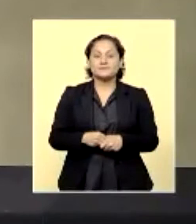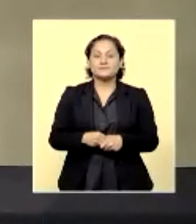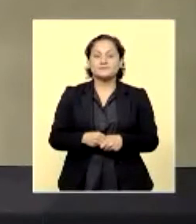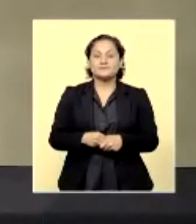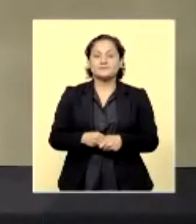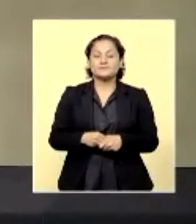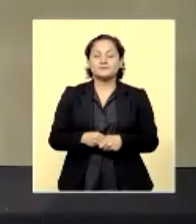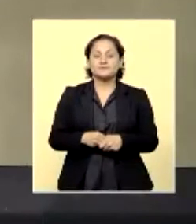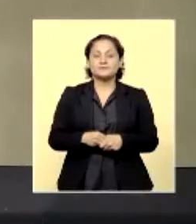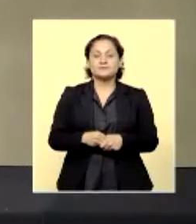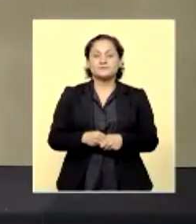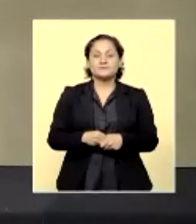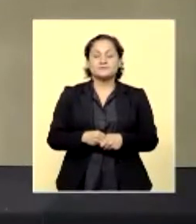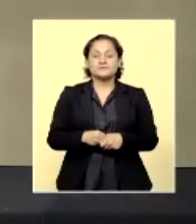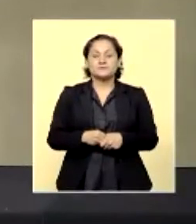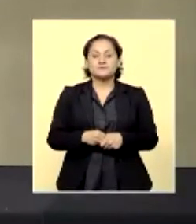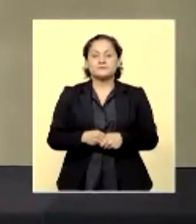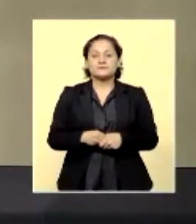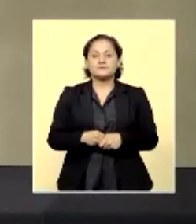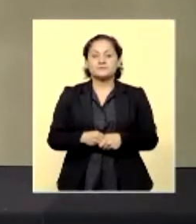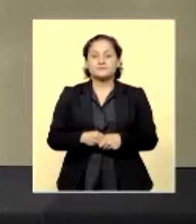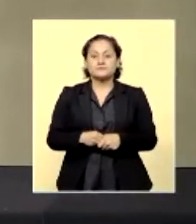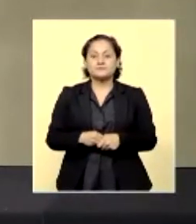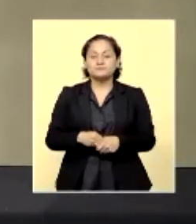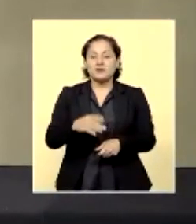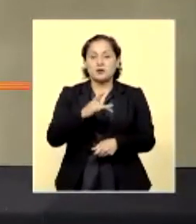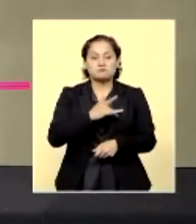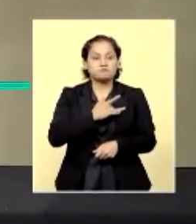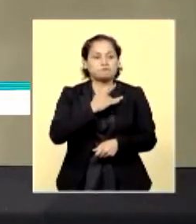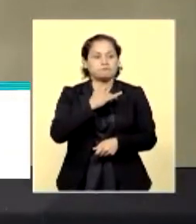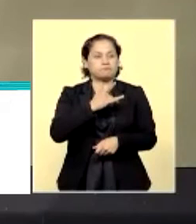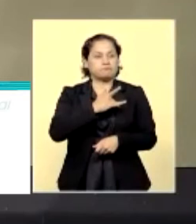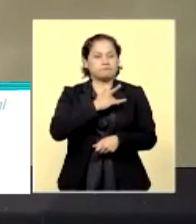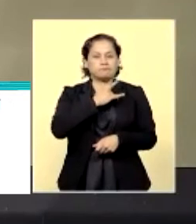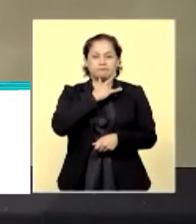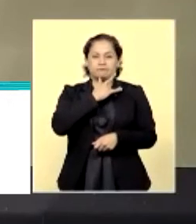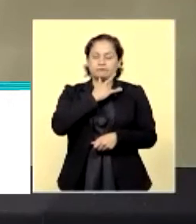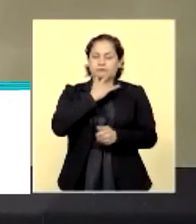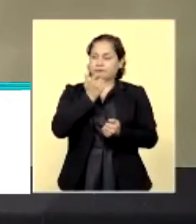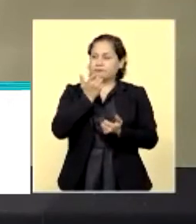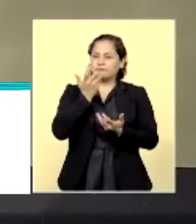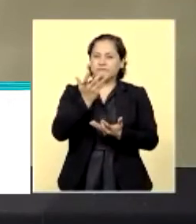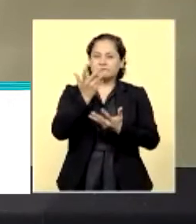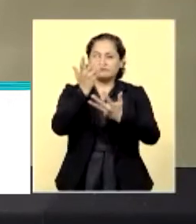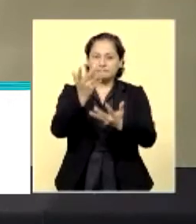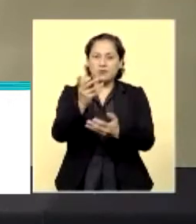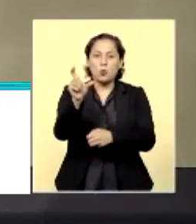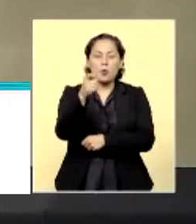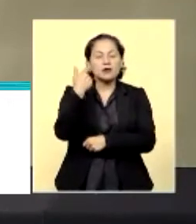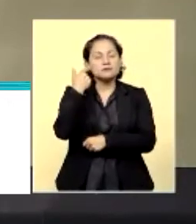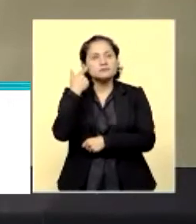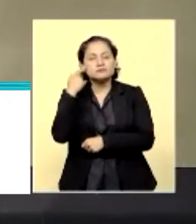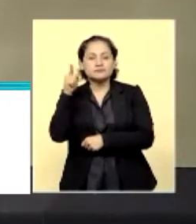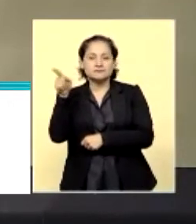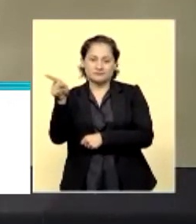inspirador. Siempre es inspirador a profesora poder Denise escuchar Antolini. A la profesora Denise Antolini. Inspiración